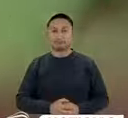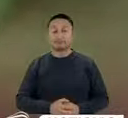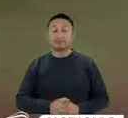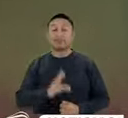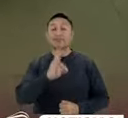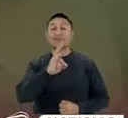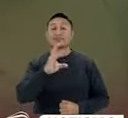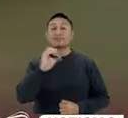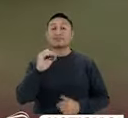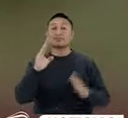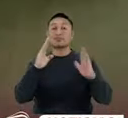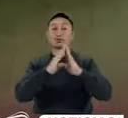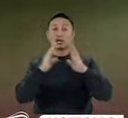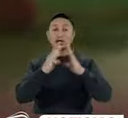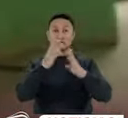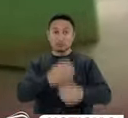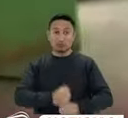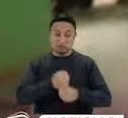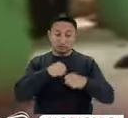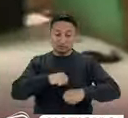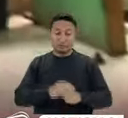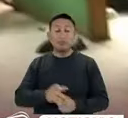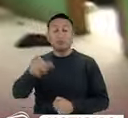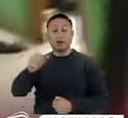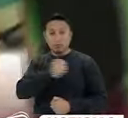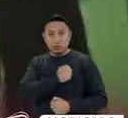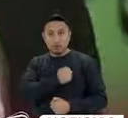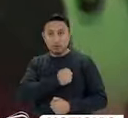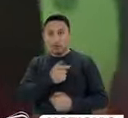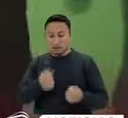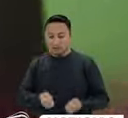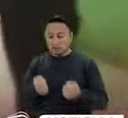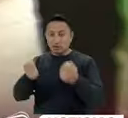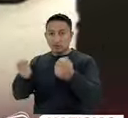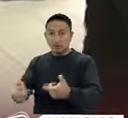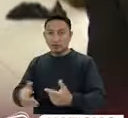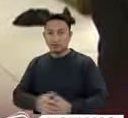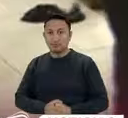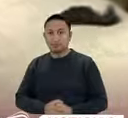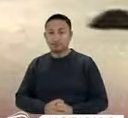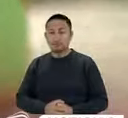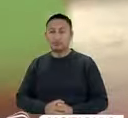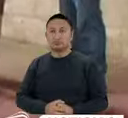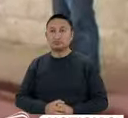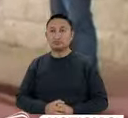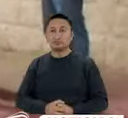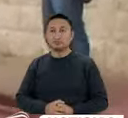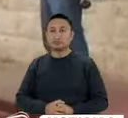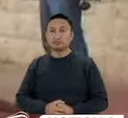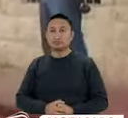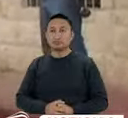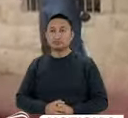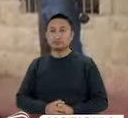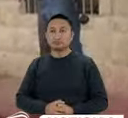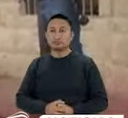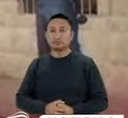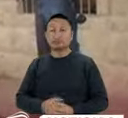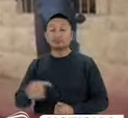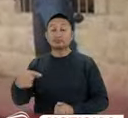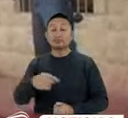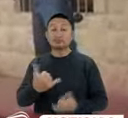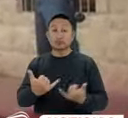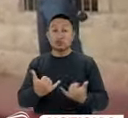70 viviendas recuperadas sean devueltas a sus propietarios en los próximos días. Hasta que eso